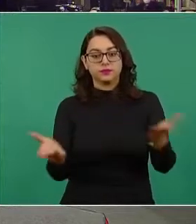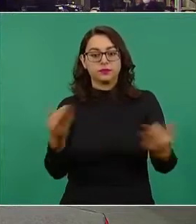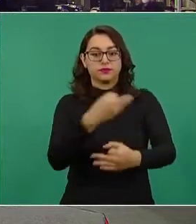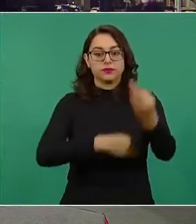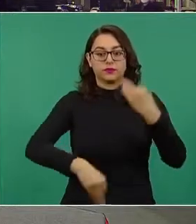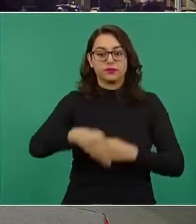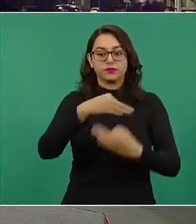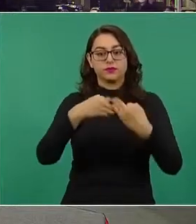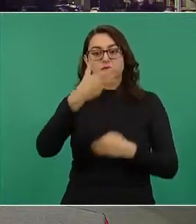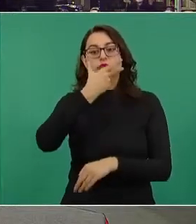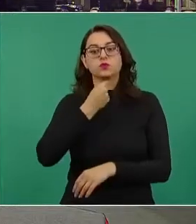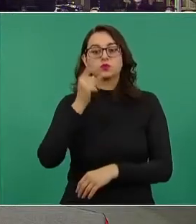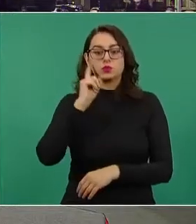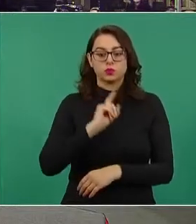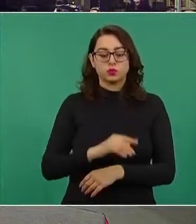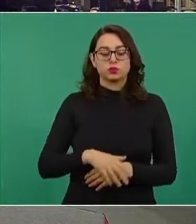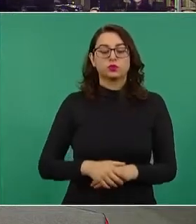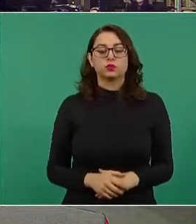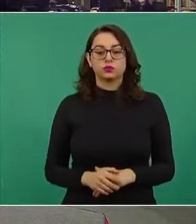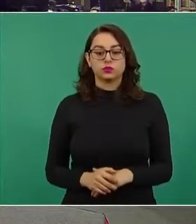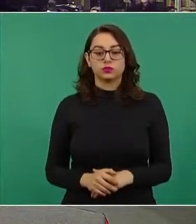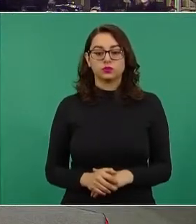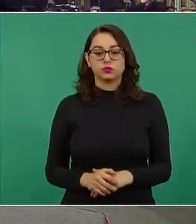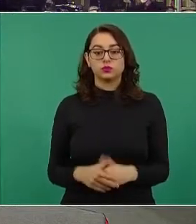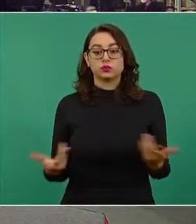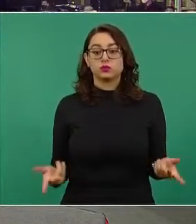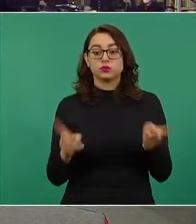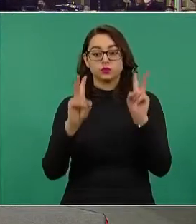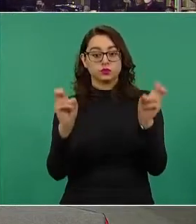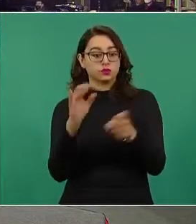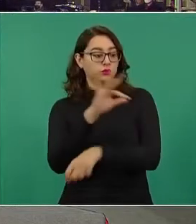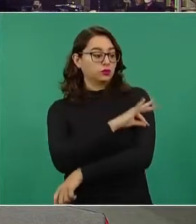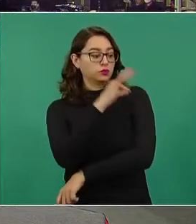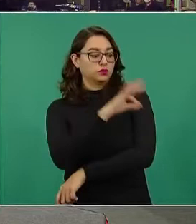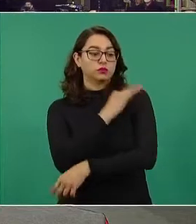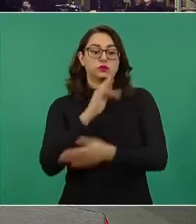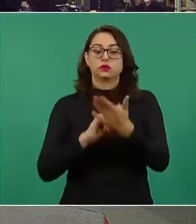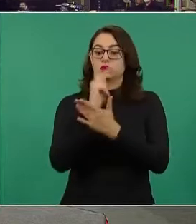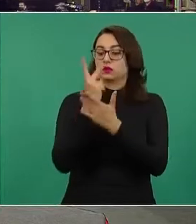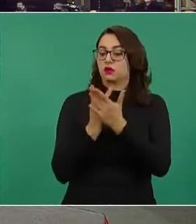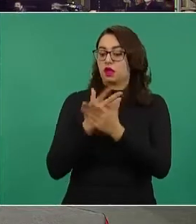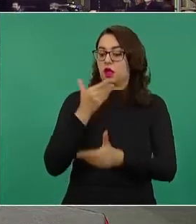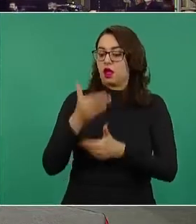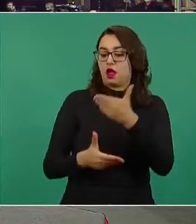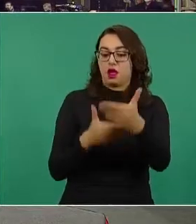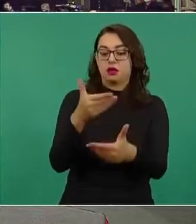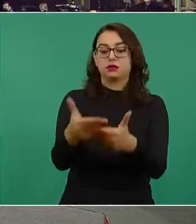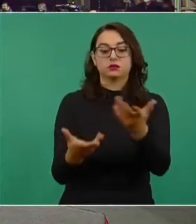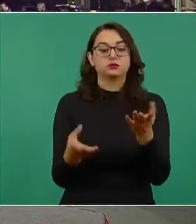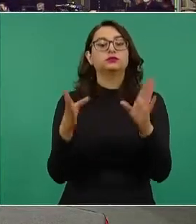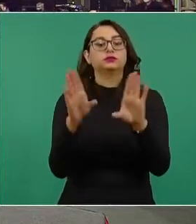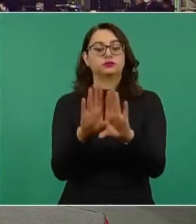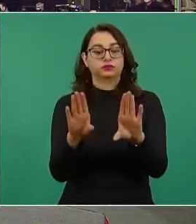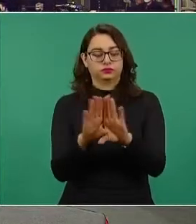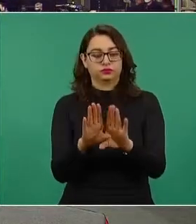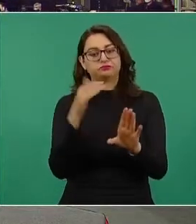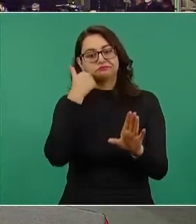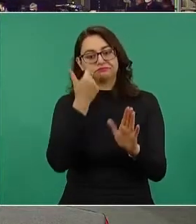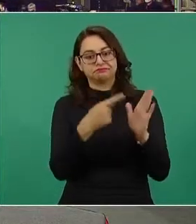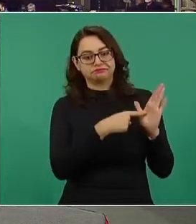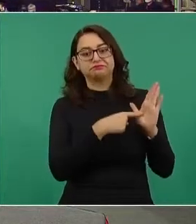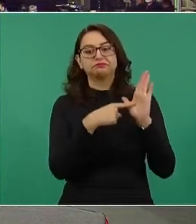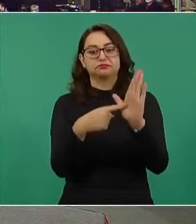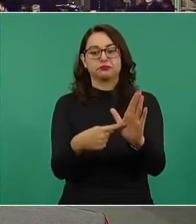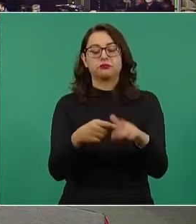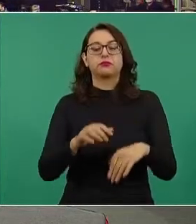compartir el avance que tiene el programa de vacunación y en particular destacar la continuidad